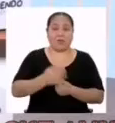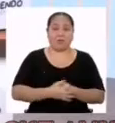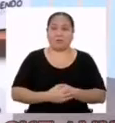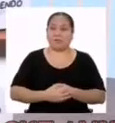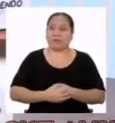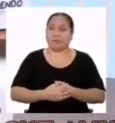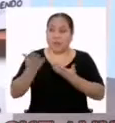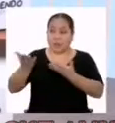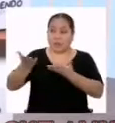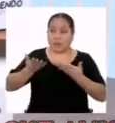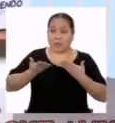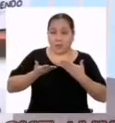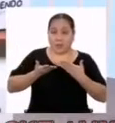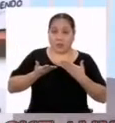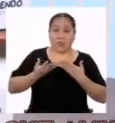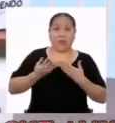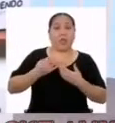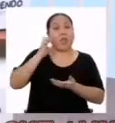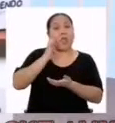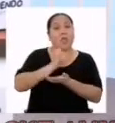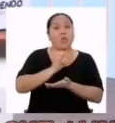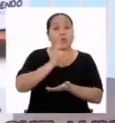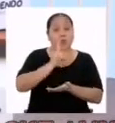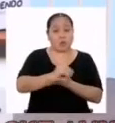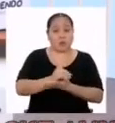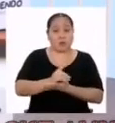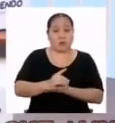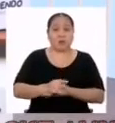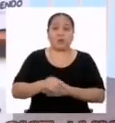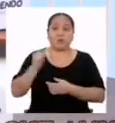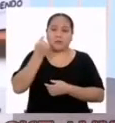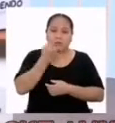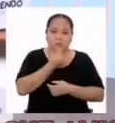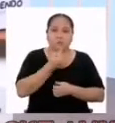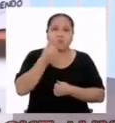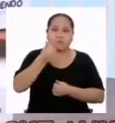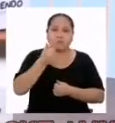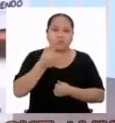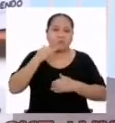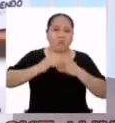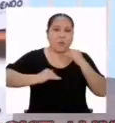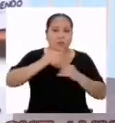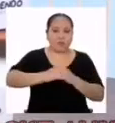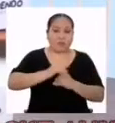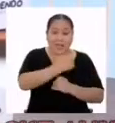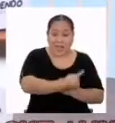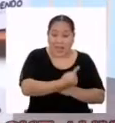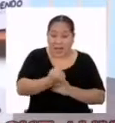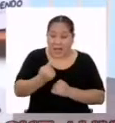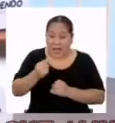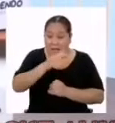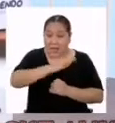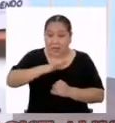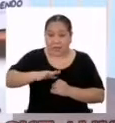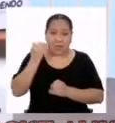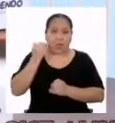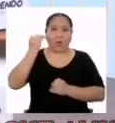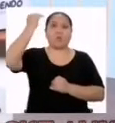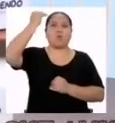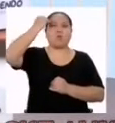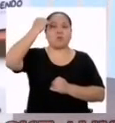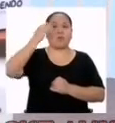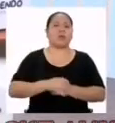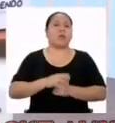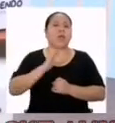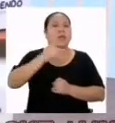puede significar un gran paso para que cada niña educada, cuando sea adulta, se convierta en dueña de las decisiones que